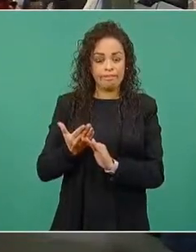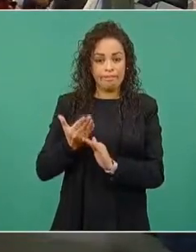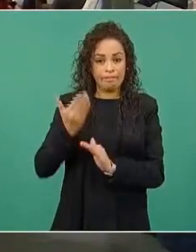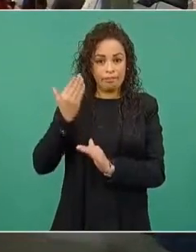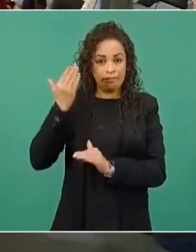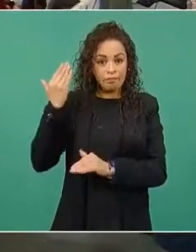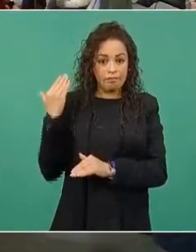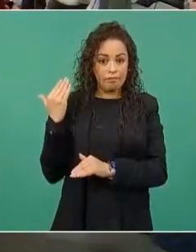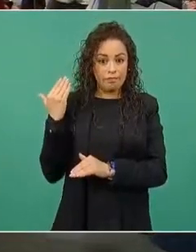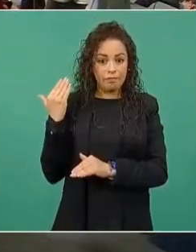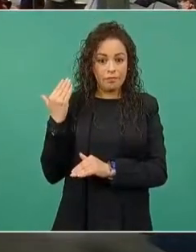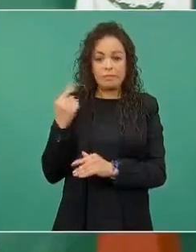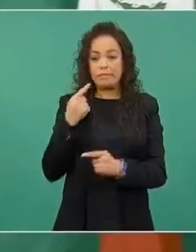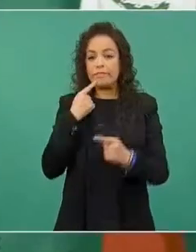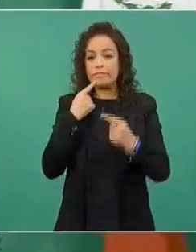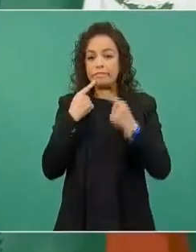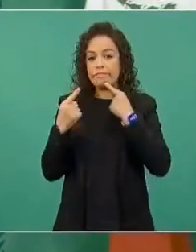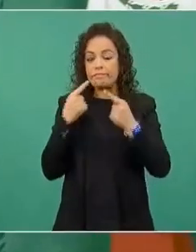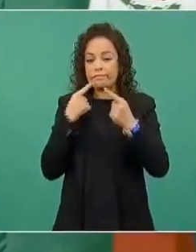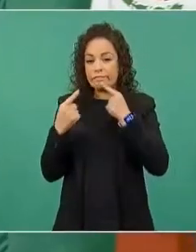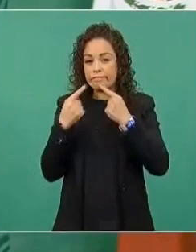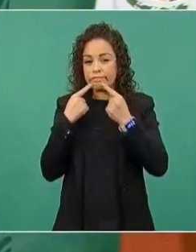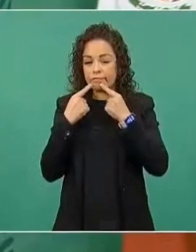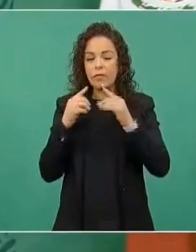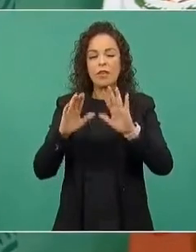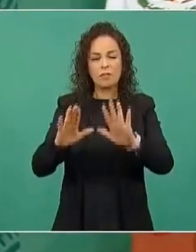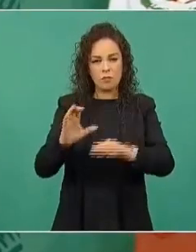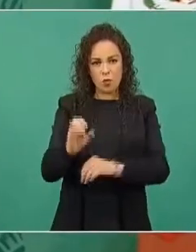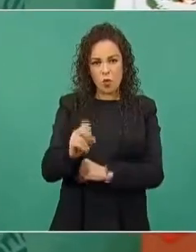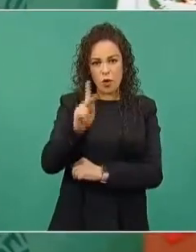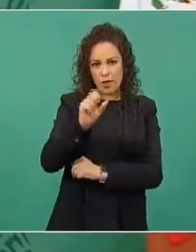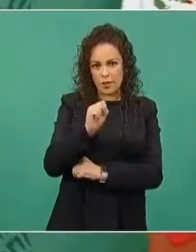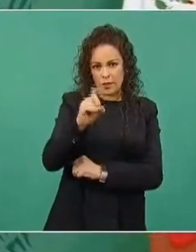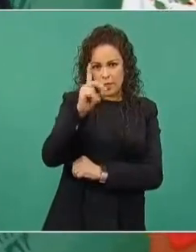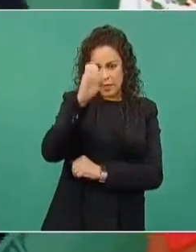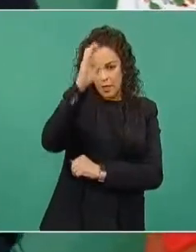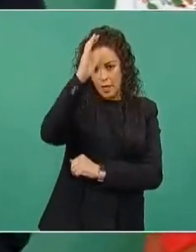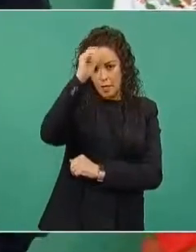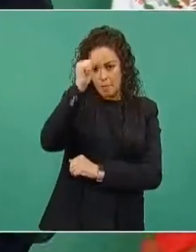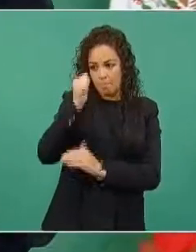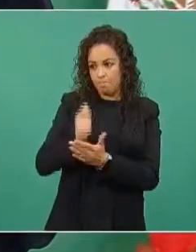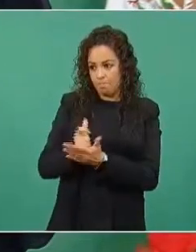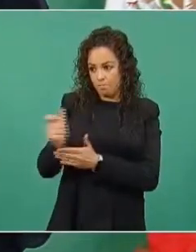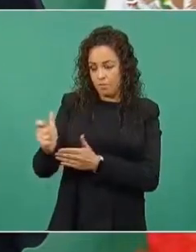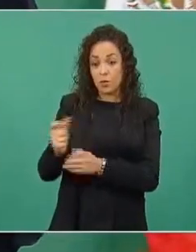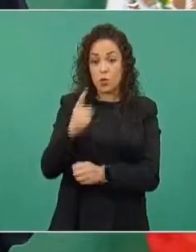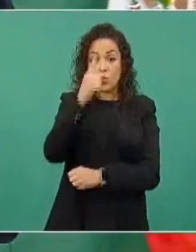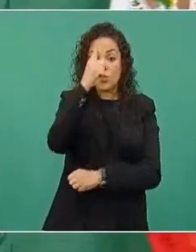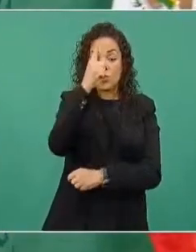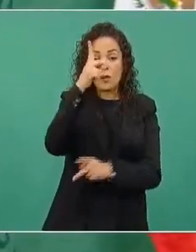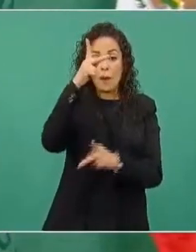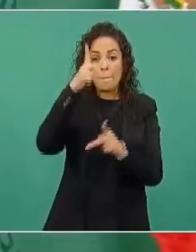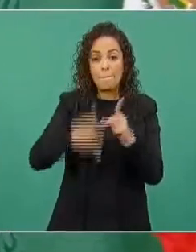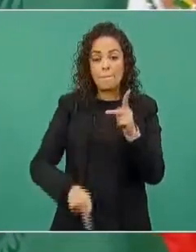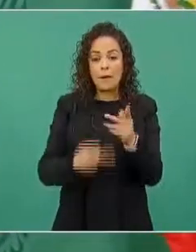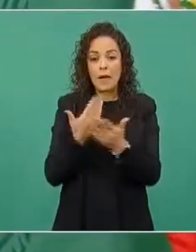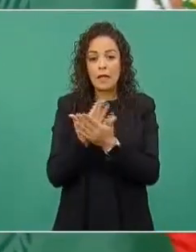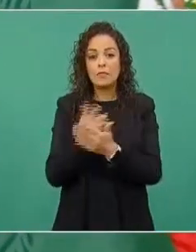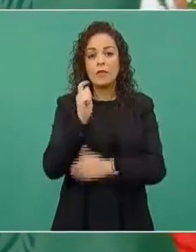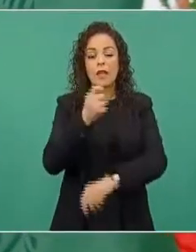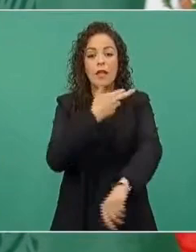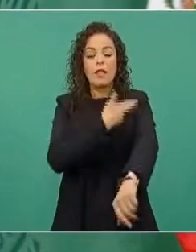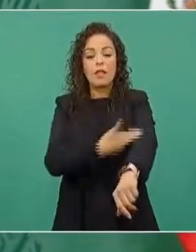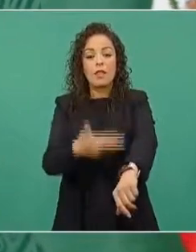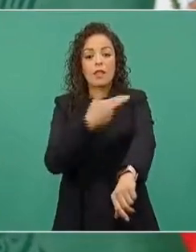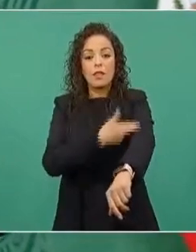y se llegó al acuerdo, quedaba pendiente el trámite de la autorización del